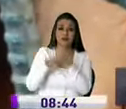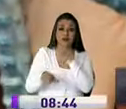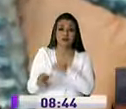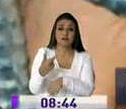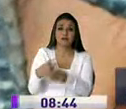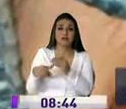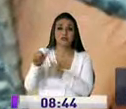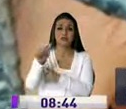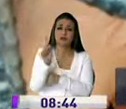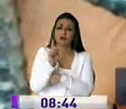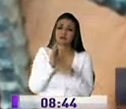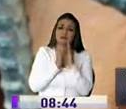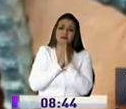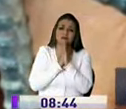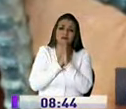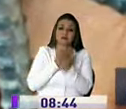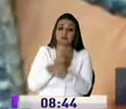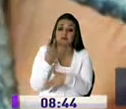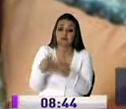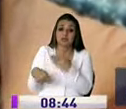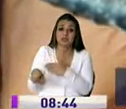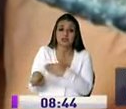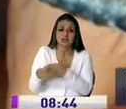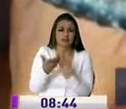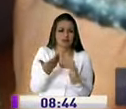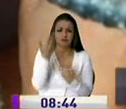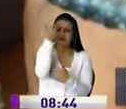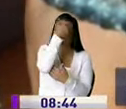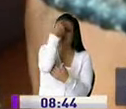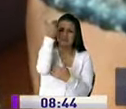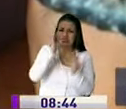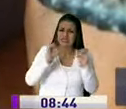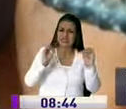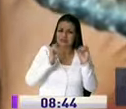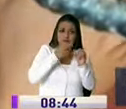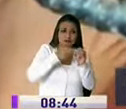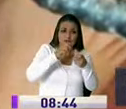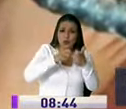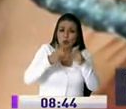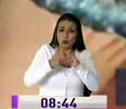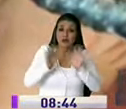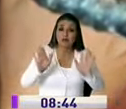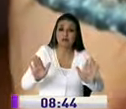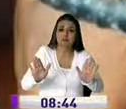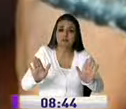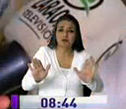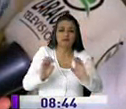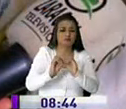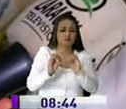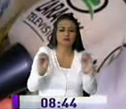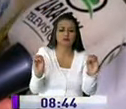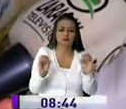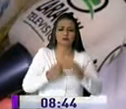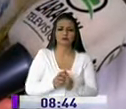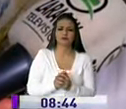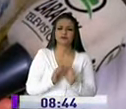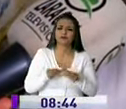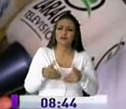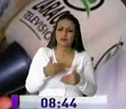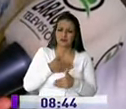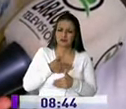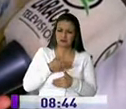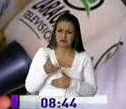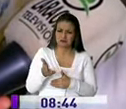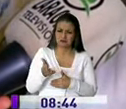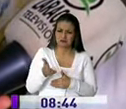hija. Mi hija no tiene nada que ver con el problema que tiene. ¿Cómo va a